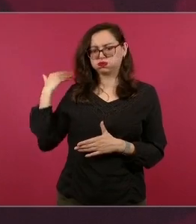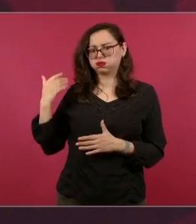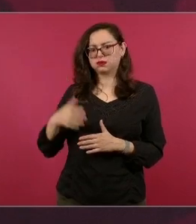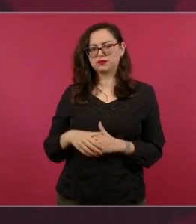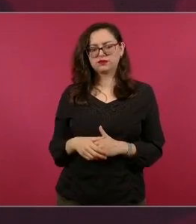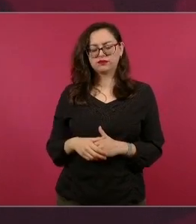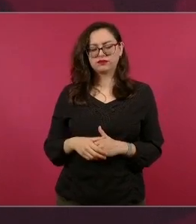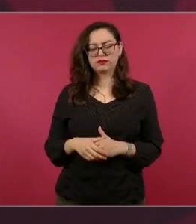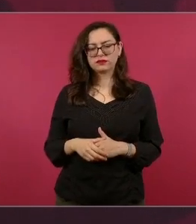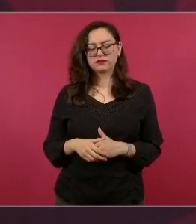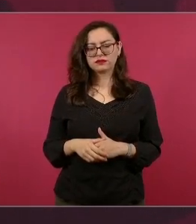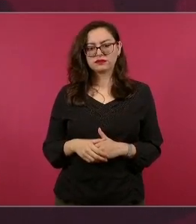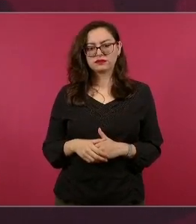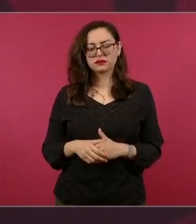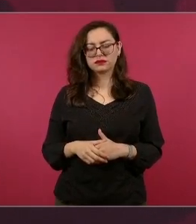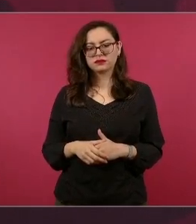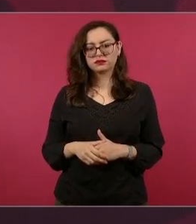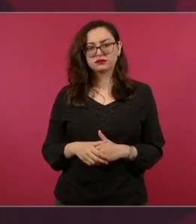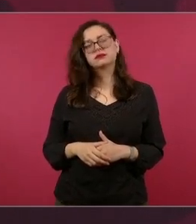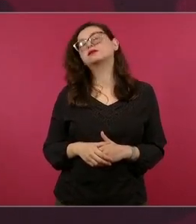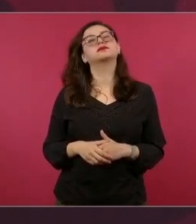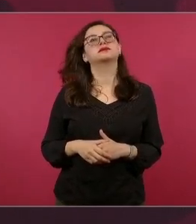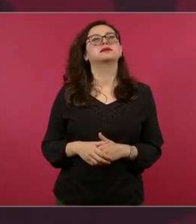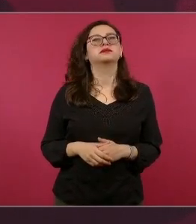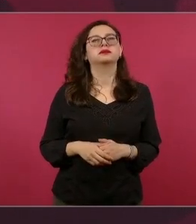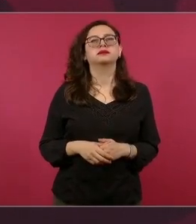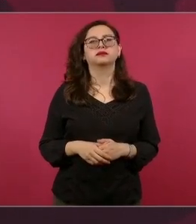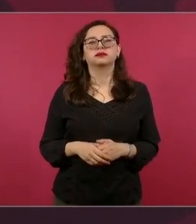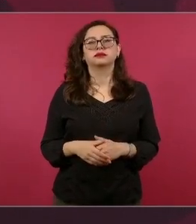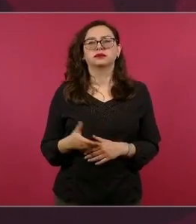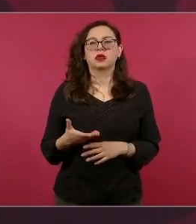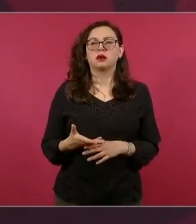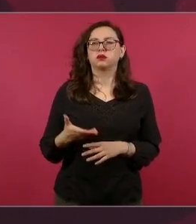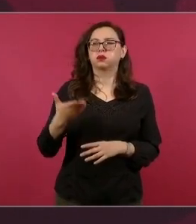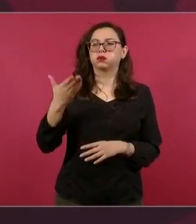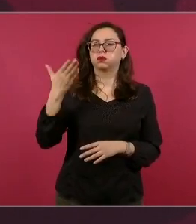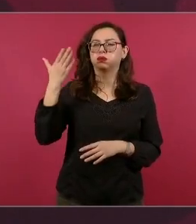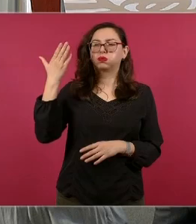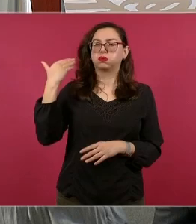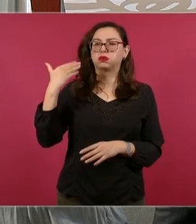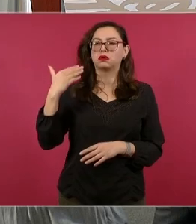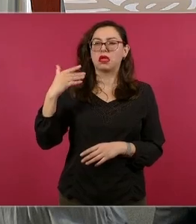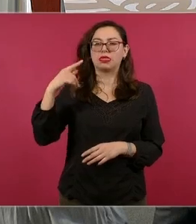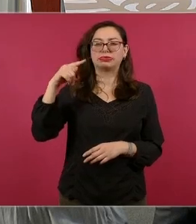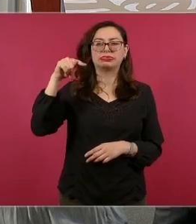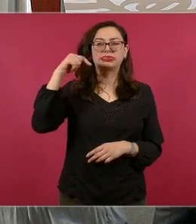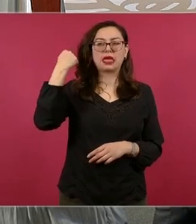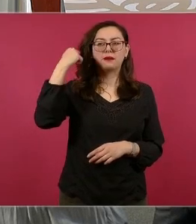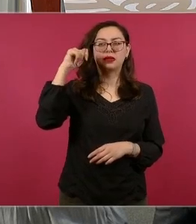llegamos caminando de Tabasco en el Éxodo por la Democracia.